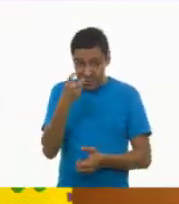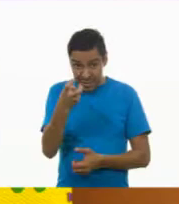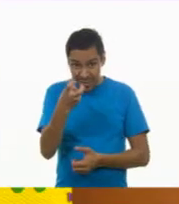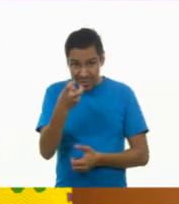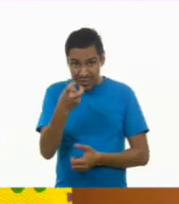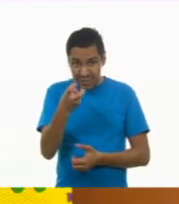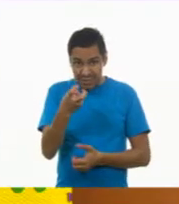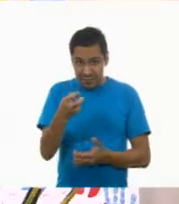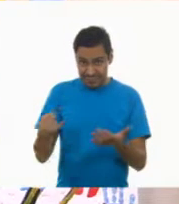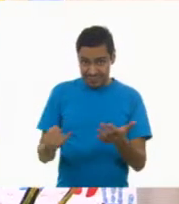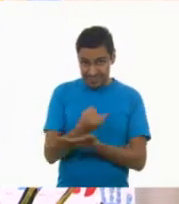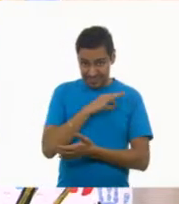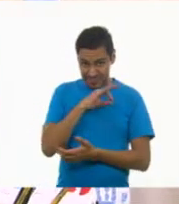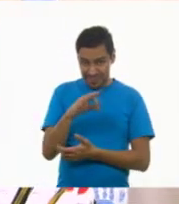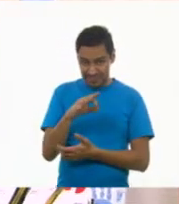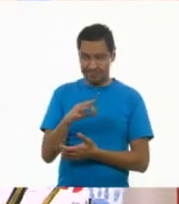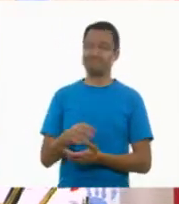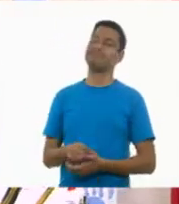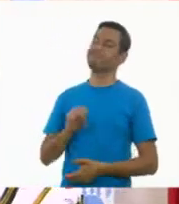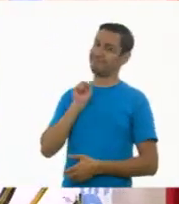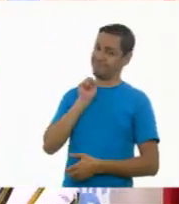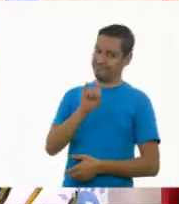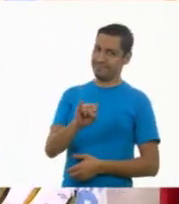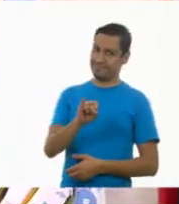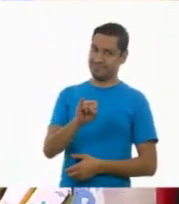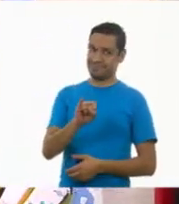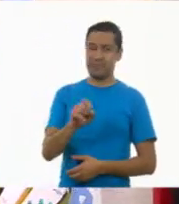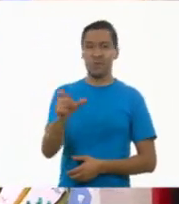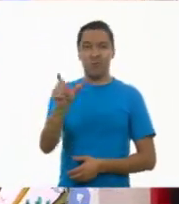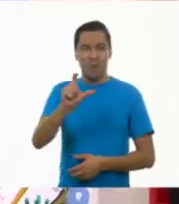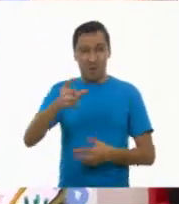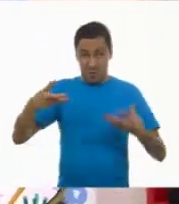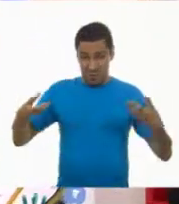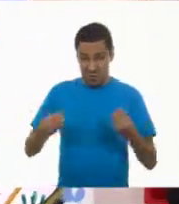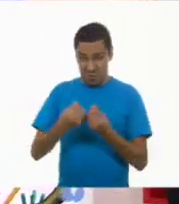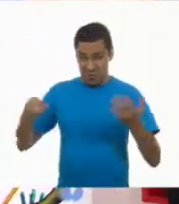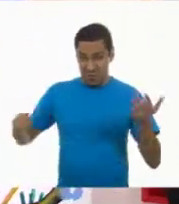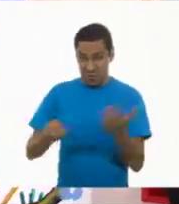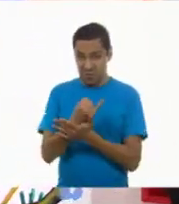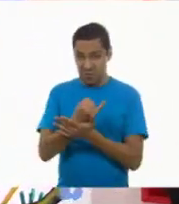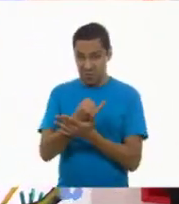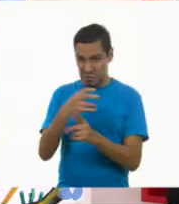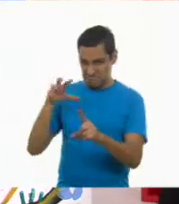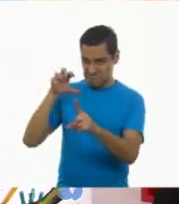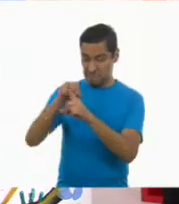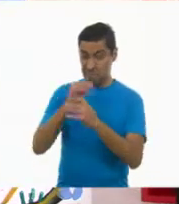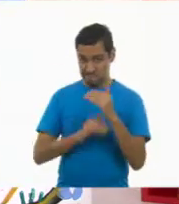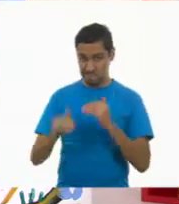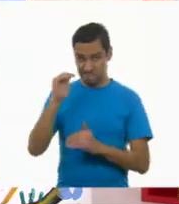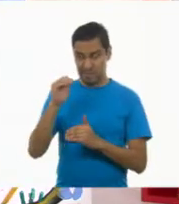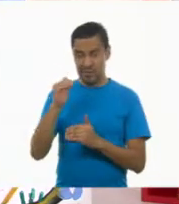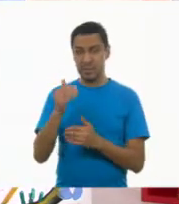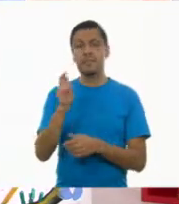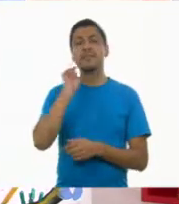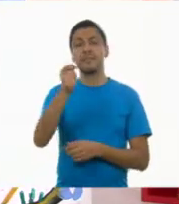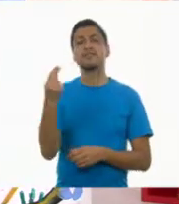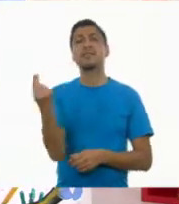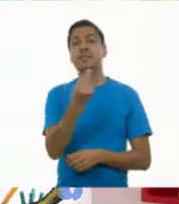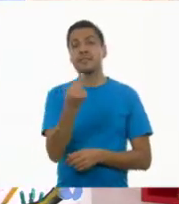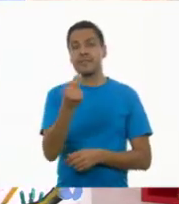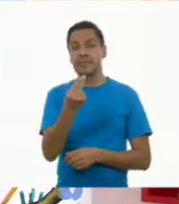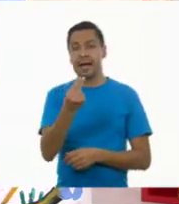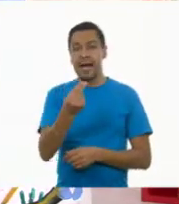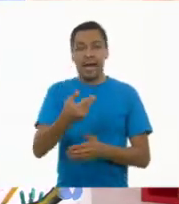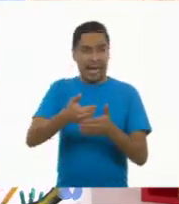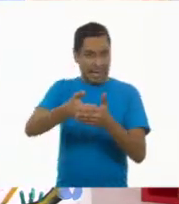Por ejemplo, para que las decisiones colectivas cumplan su objetivo, se requiere de una condición fundamental, que es llegar a un